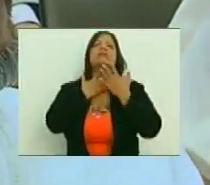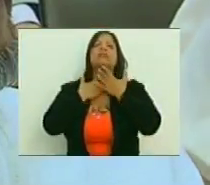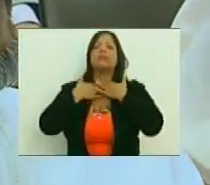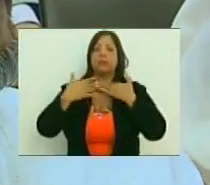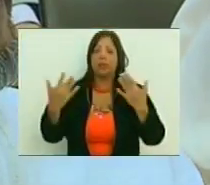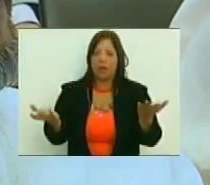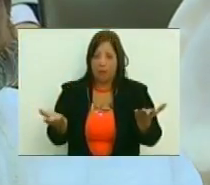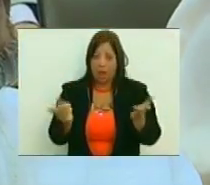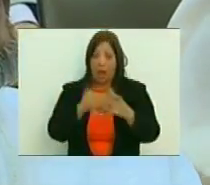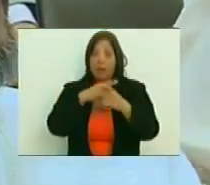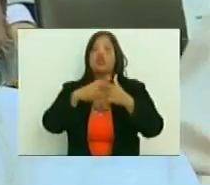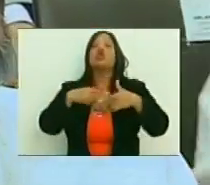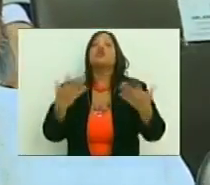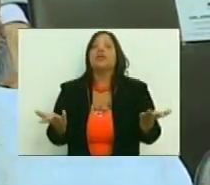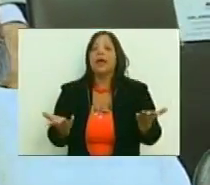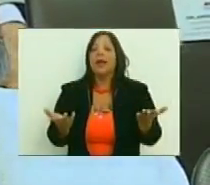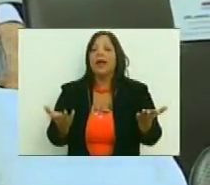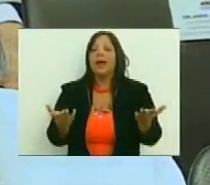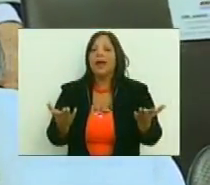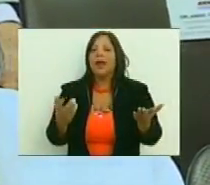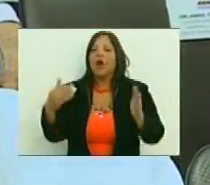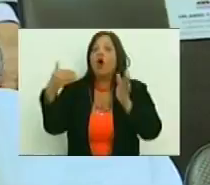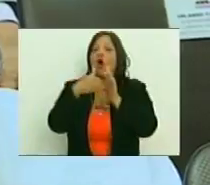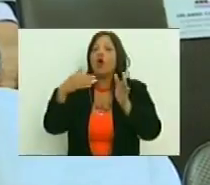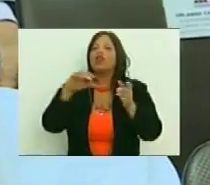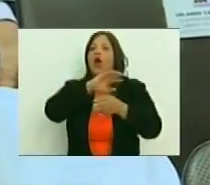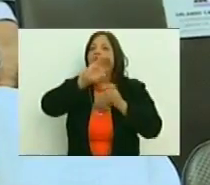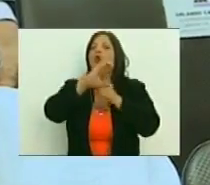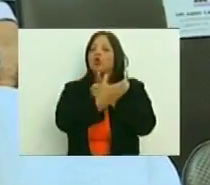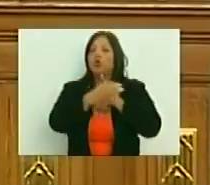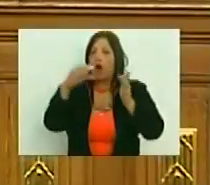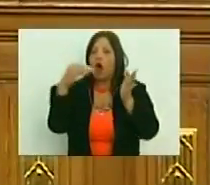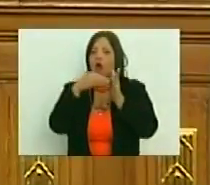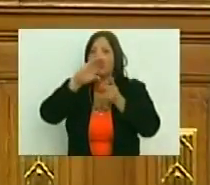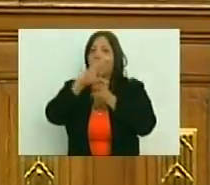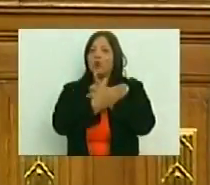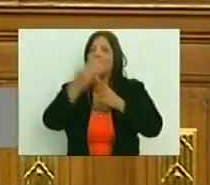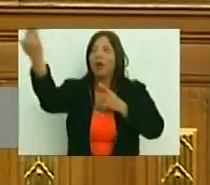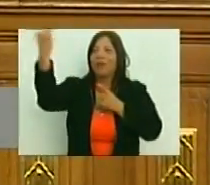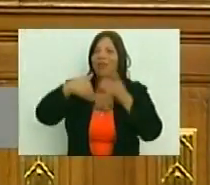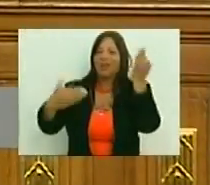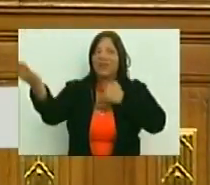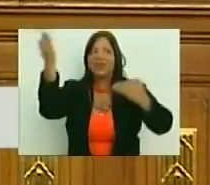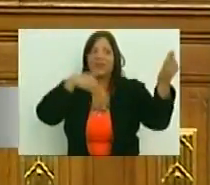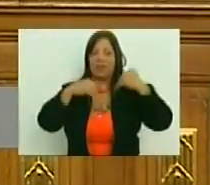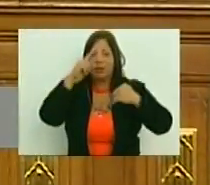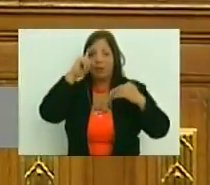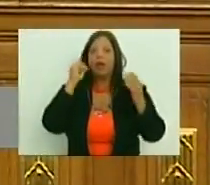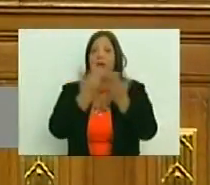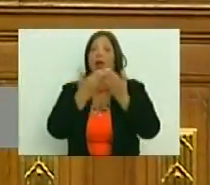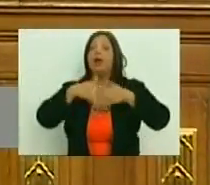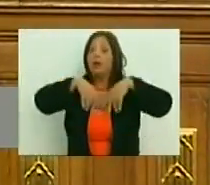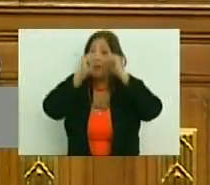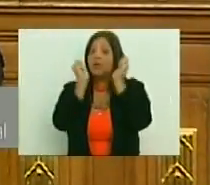Me pregunto yo, ¿esa no es la transculturización que nosotros tenemos? es una